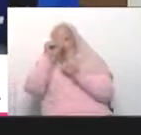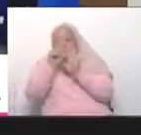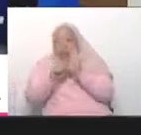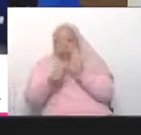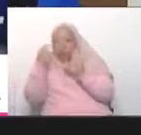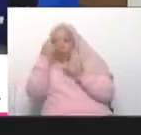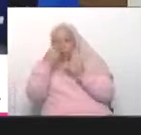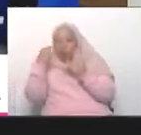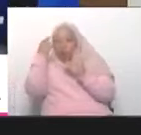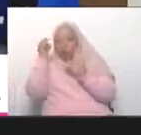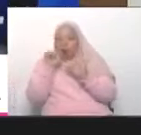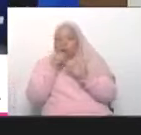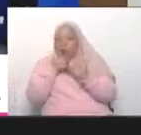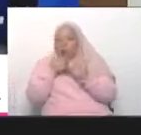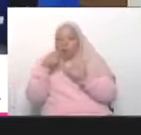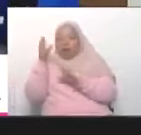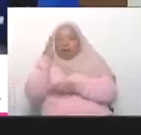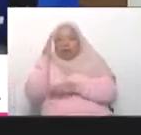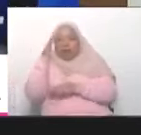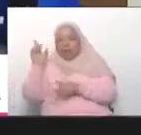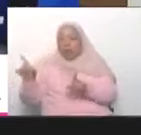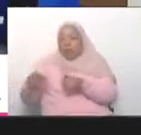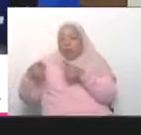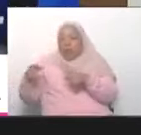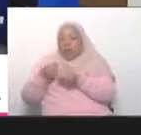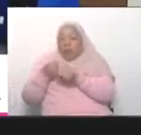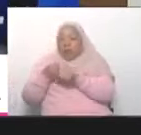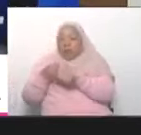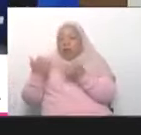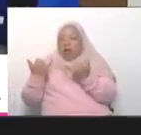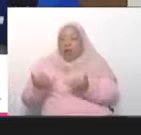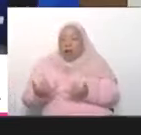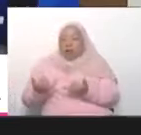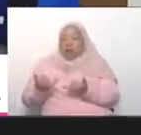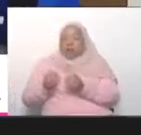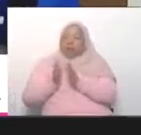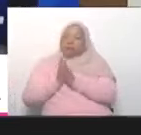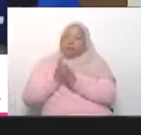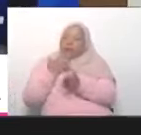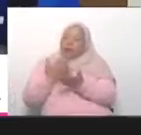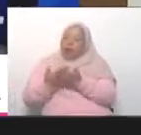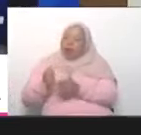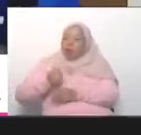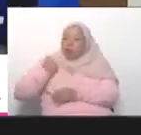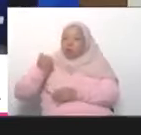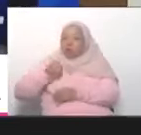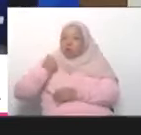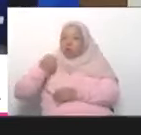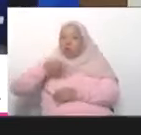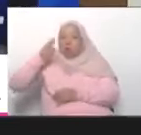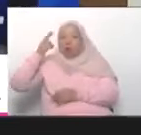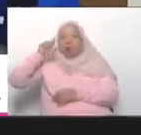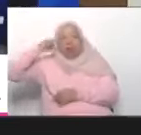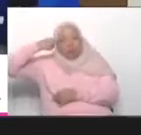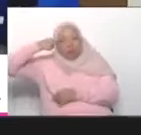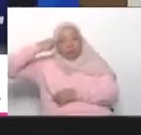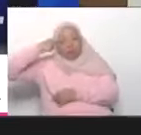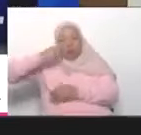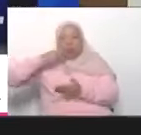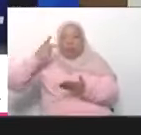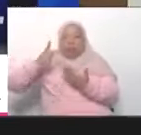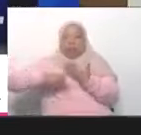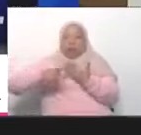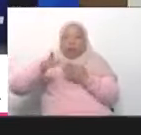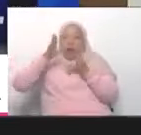edad avanzada. Y este es el momento preciso también, presidente, para aprovechar la oportunidad y recordarle el